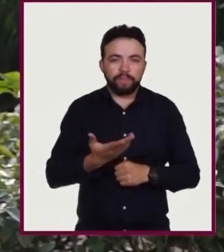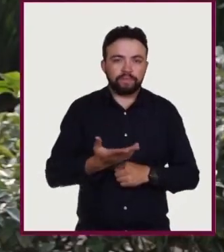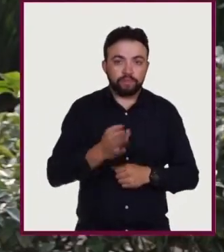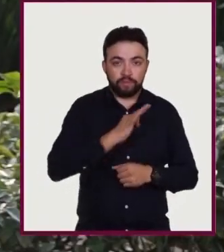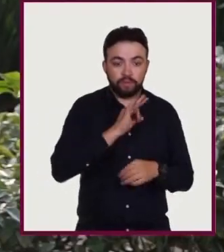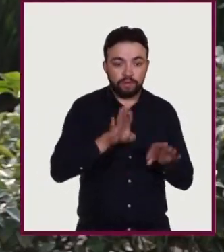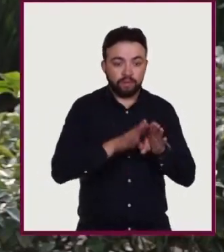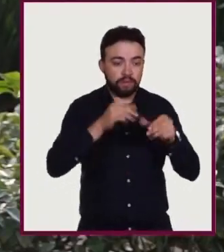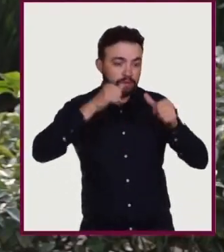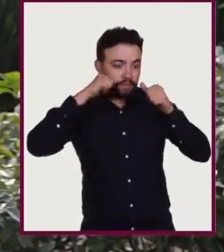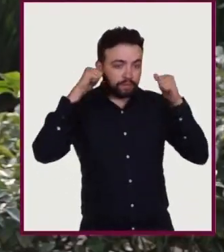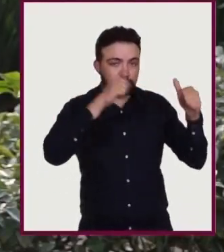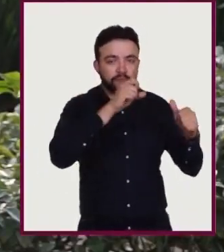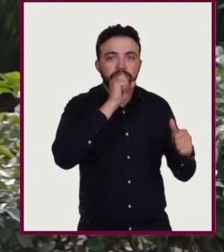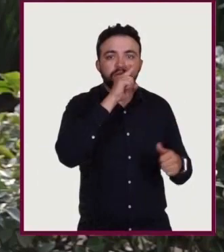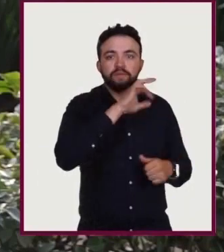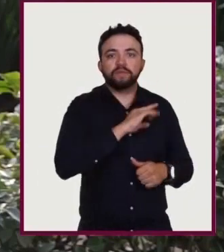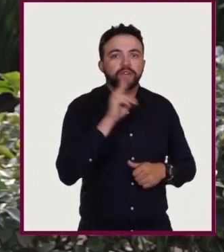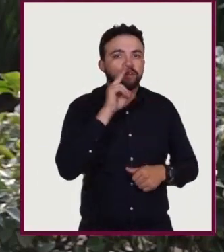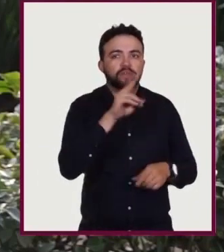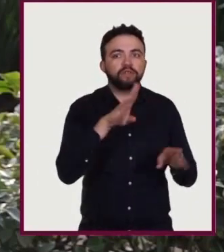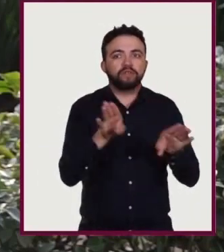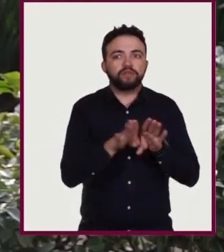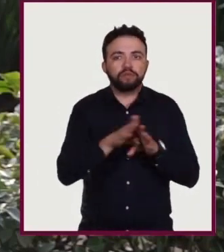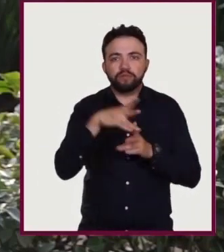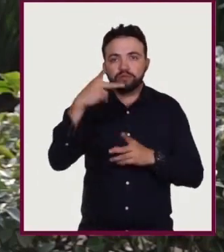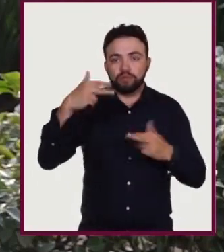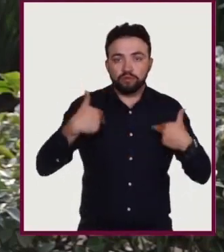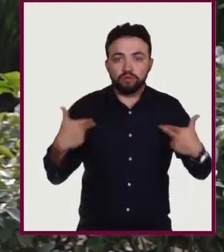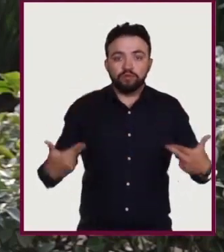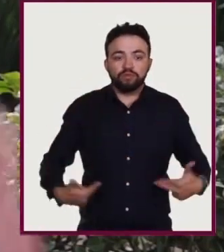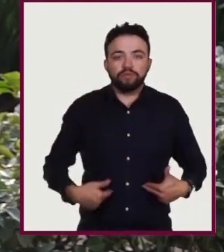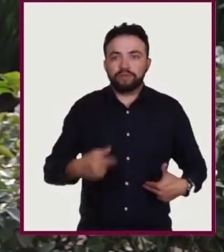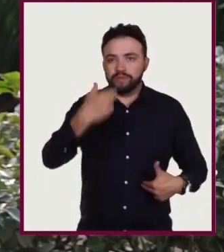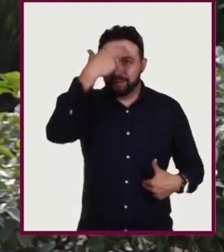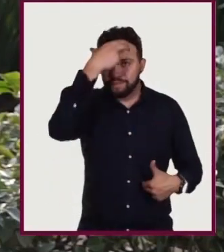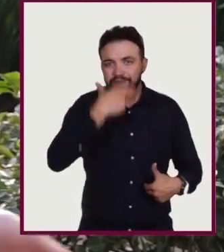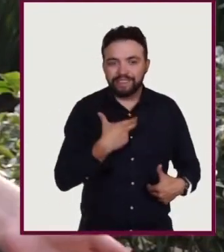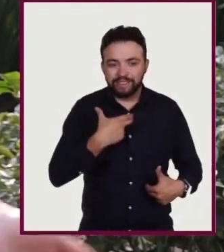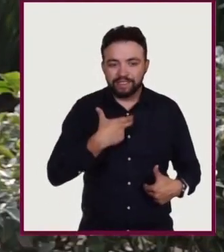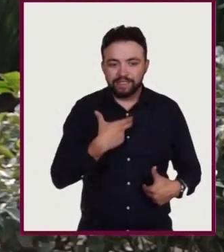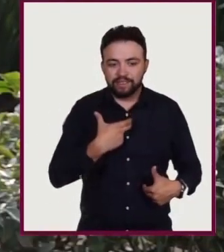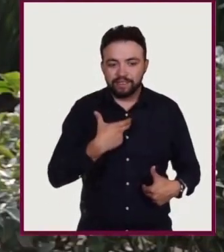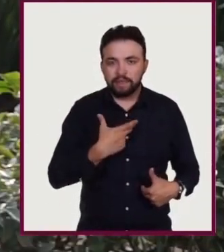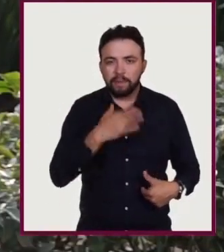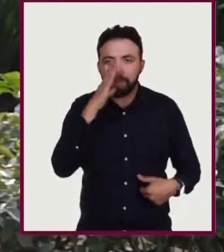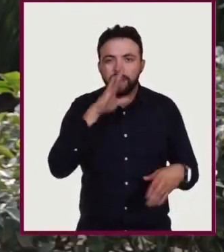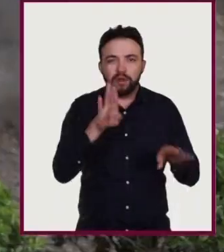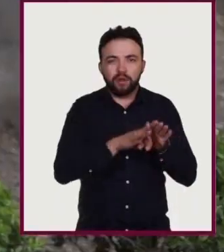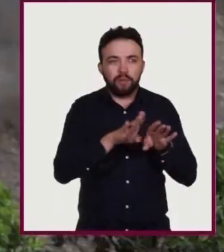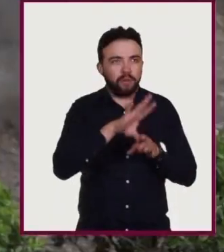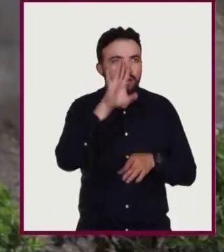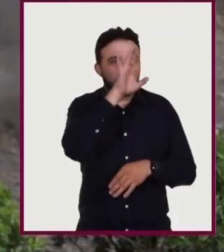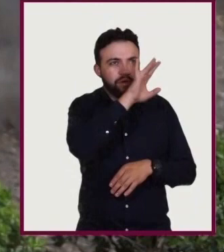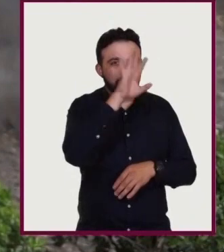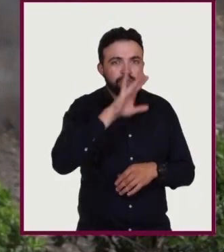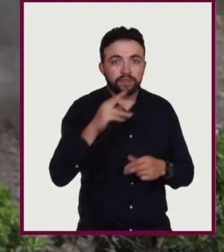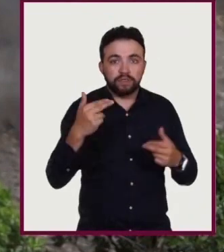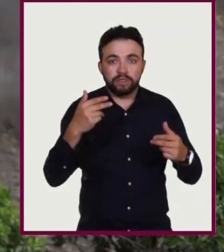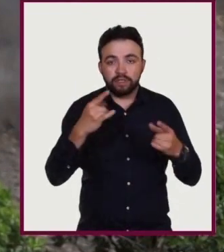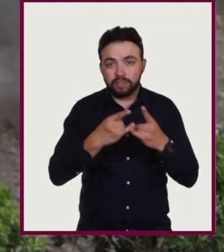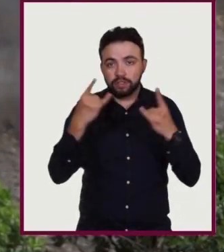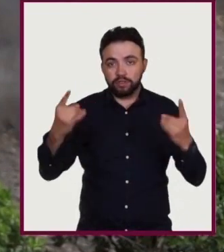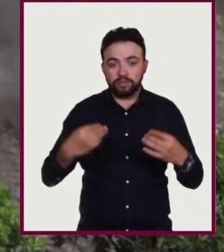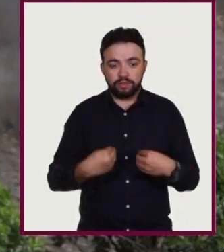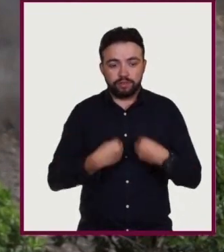de atención, también podemos ver sobre la condición humana en los gestos faciales y corporales. Es como leer la historia viva. Los memes fomentan